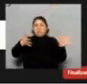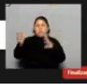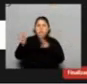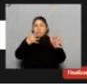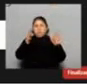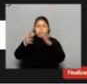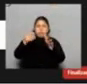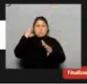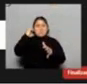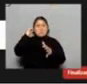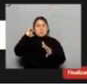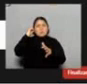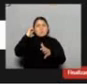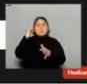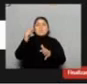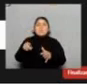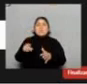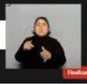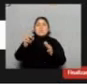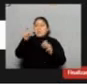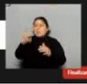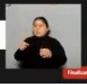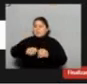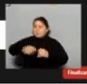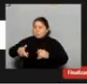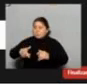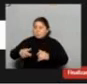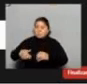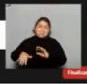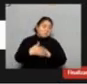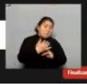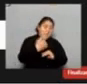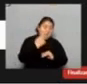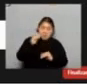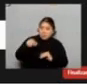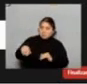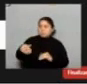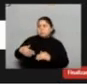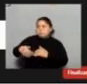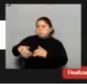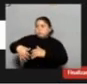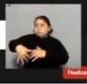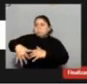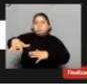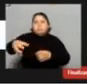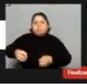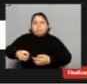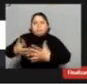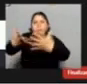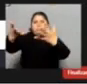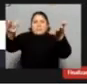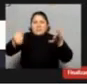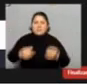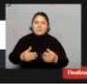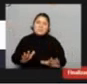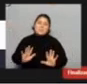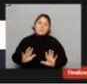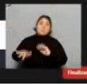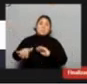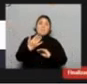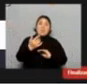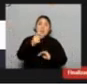vecinos prenden un poquito y se dan la vuelta y no lo controlan, digamos, y entonces ellos se retiran o se